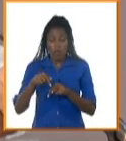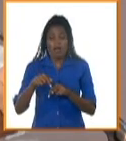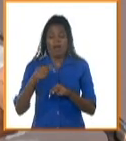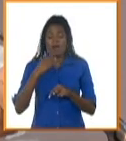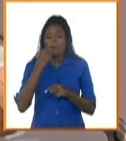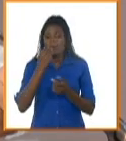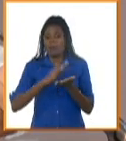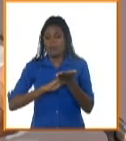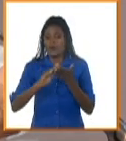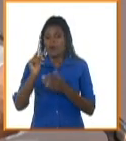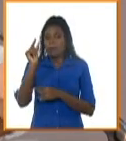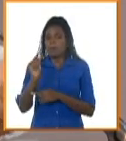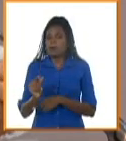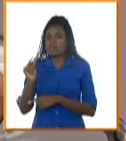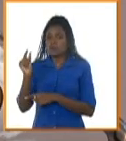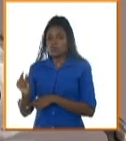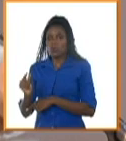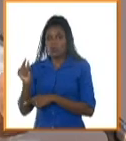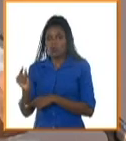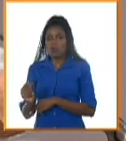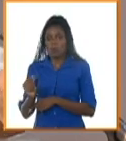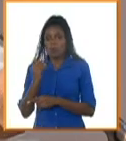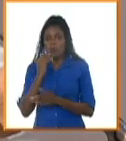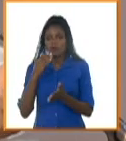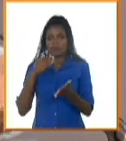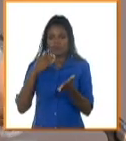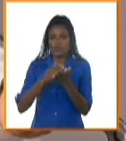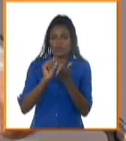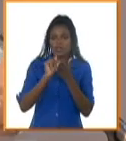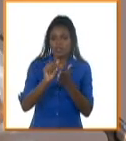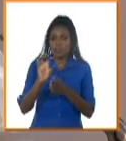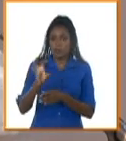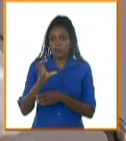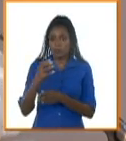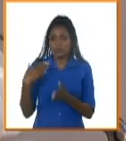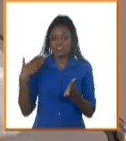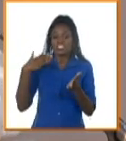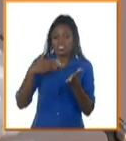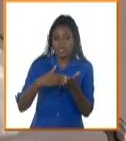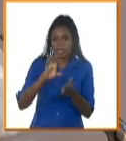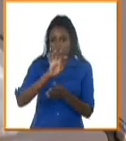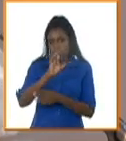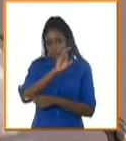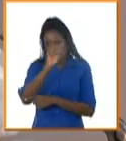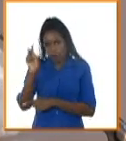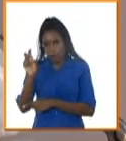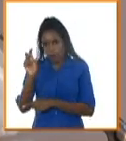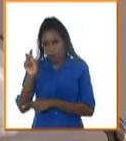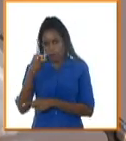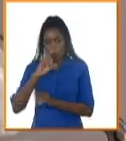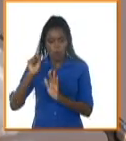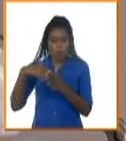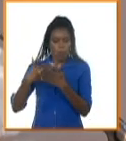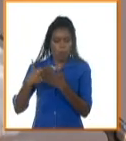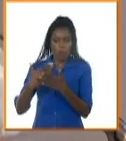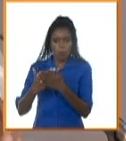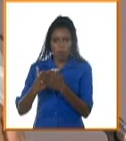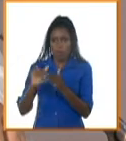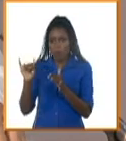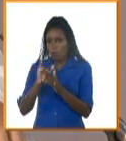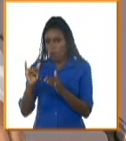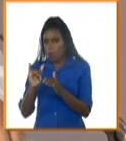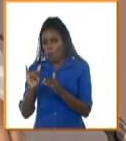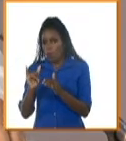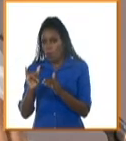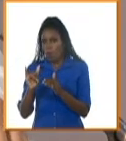permite que las personas puedan acceder a los servicios bancarios sin necesidad de ir al banco desde su empresa de su entidad desde la desde